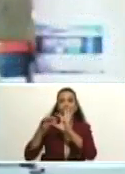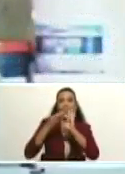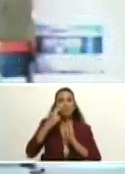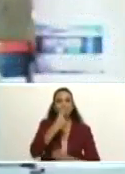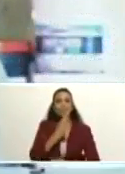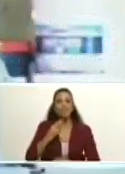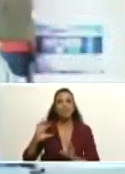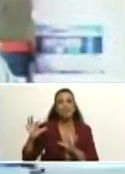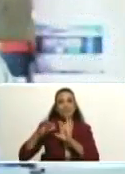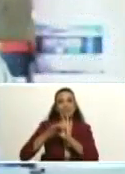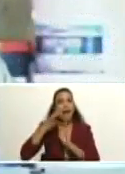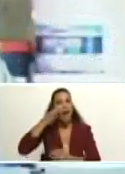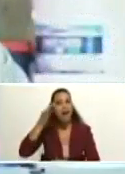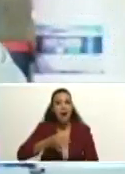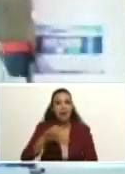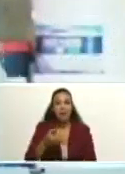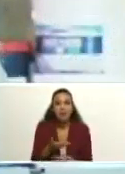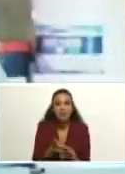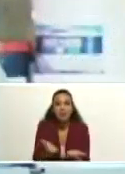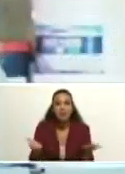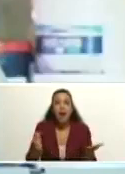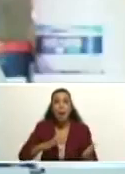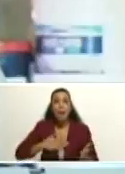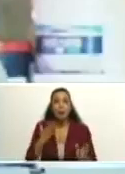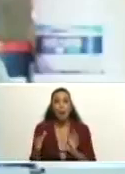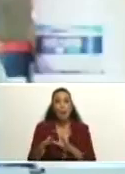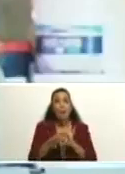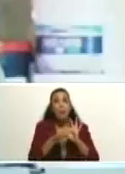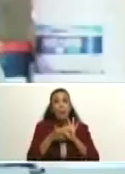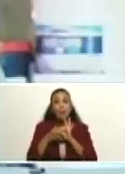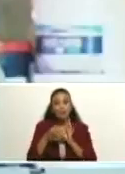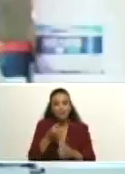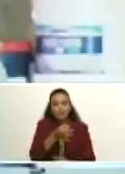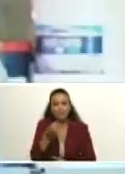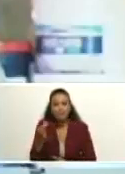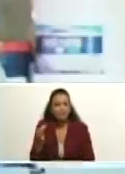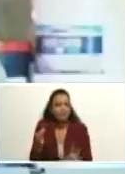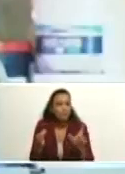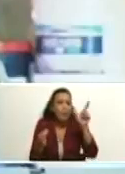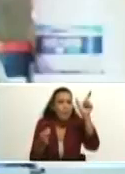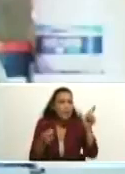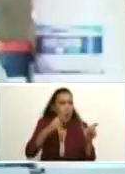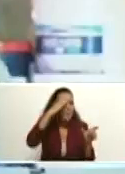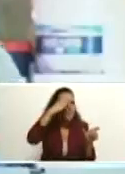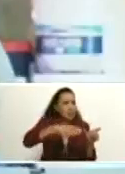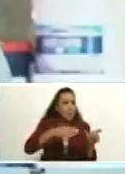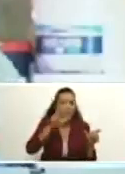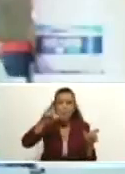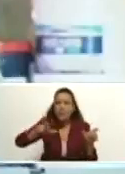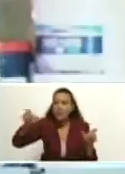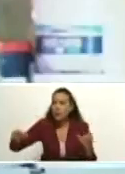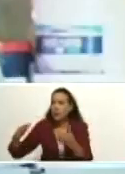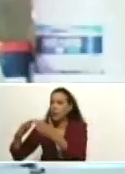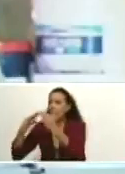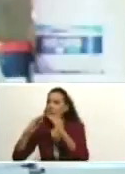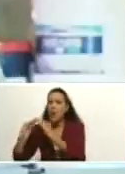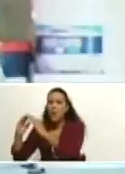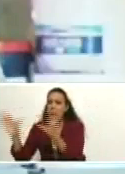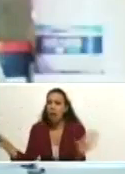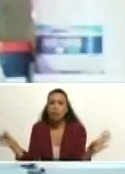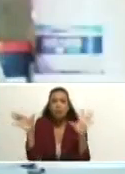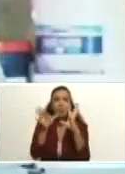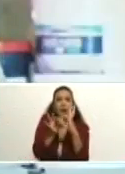cumplido ver la poderosa y perfecta fusión cívico-militar que nosotros vemos en las